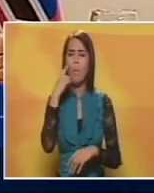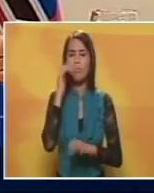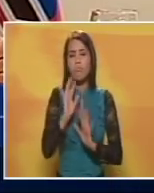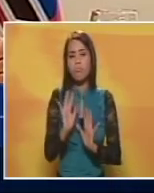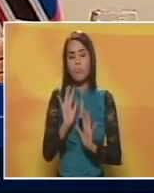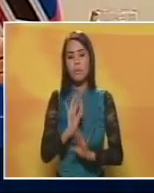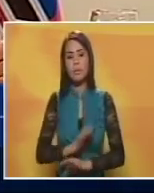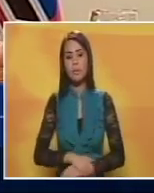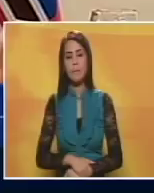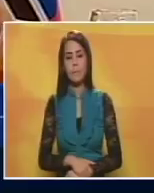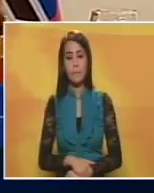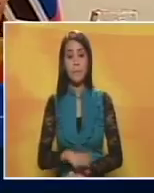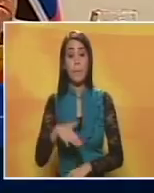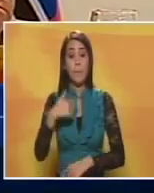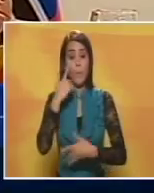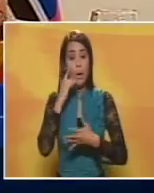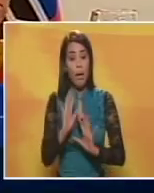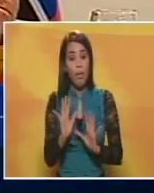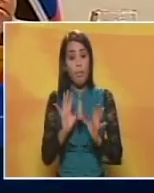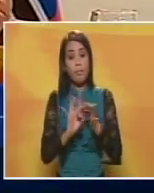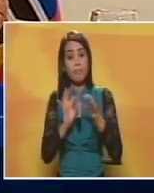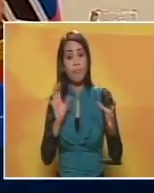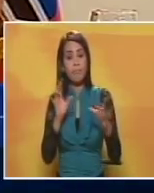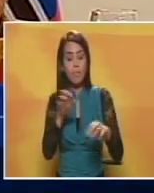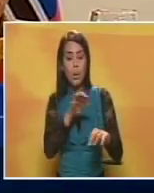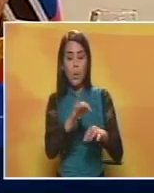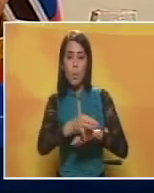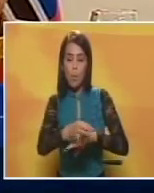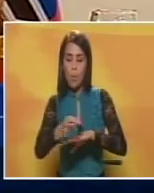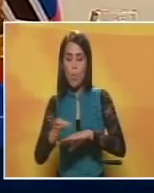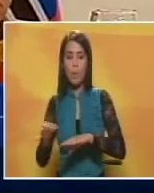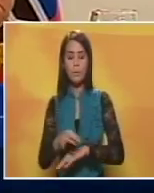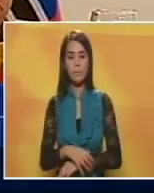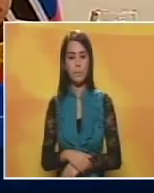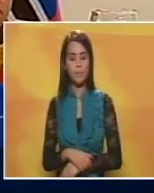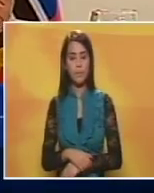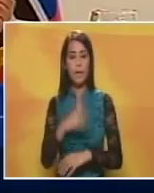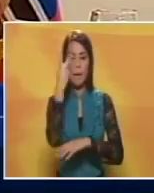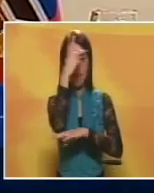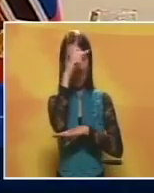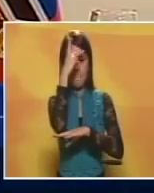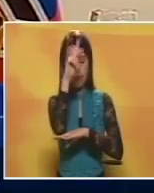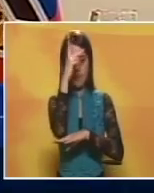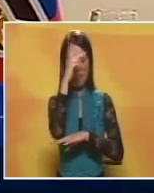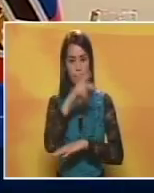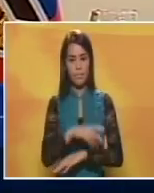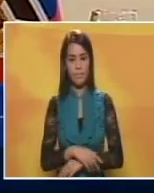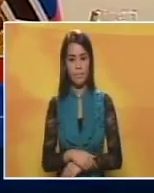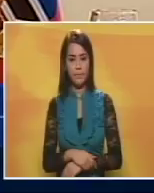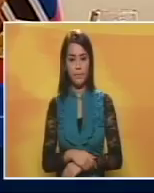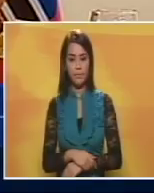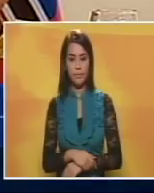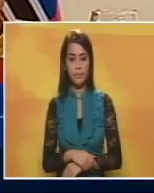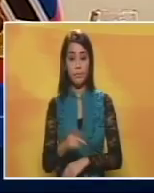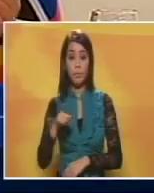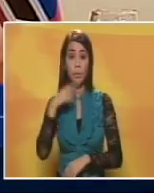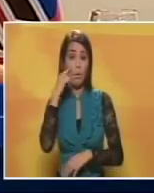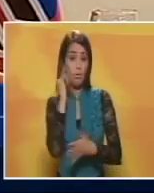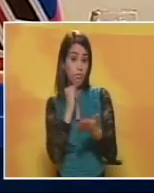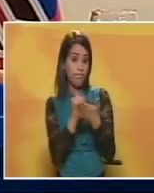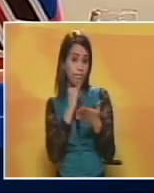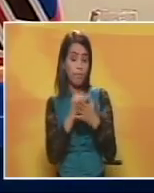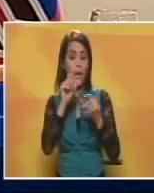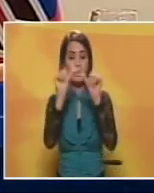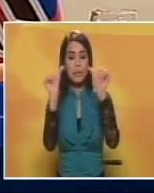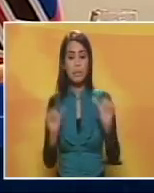ser desagregados por municipios y parroquias, lo pueden también verificarse en el